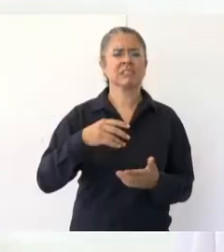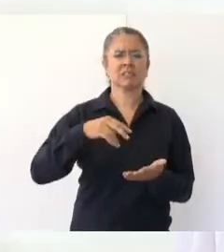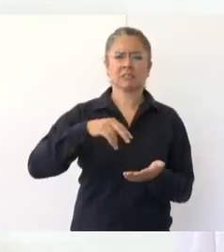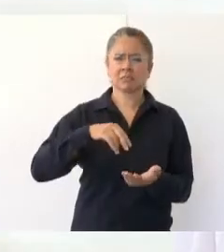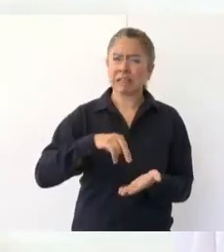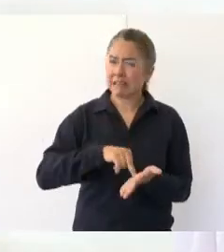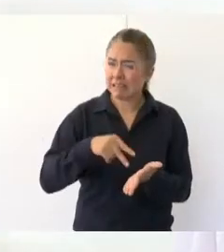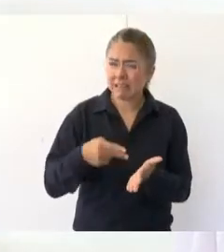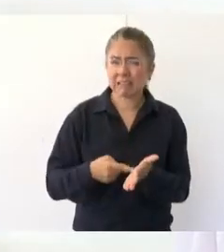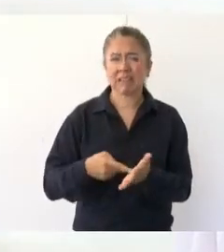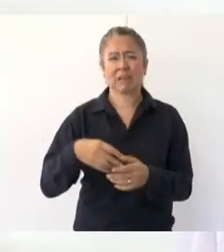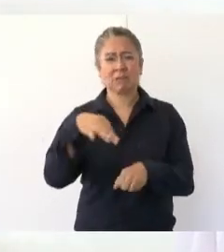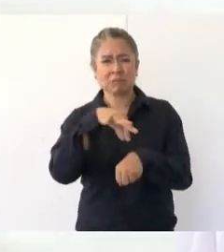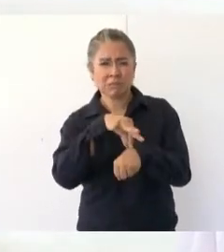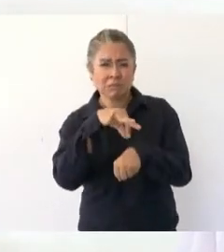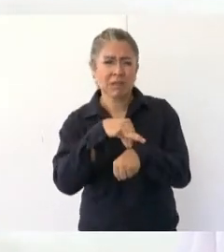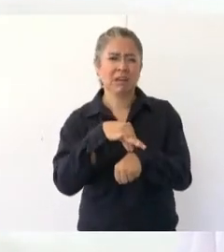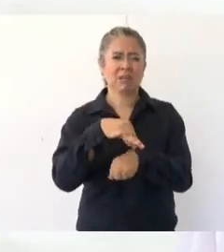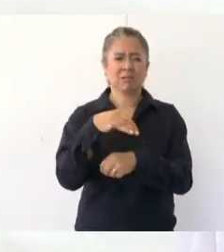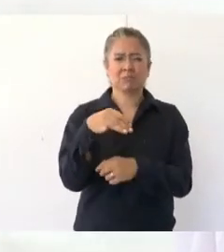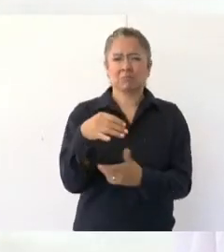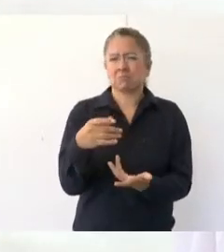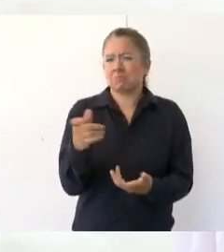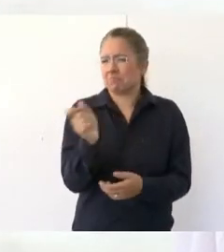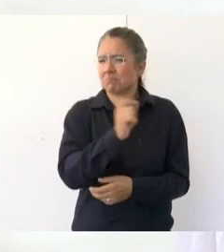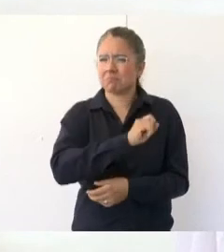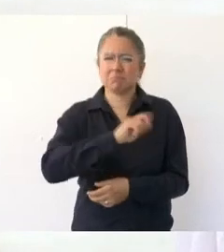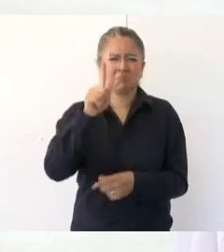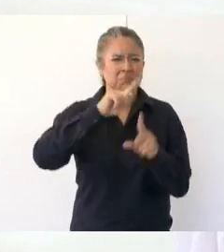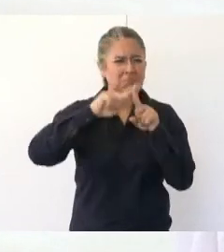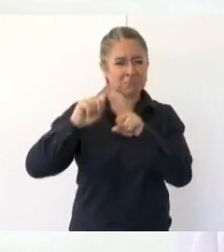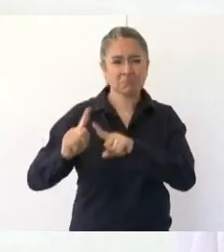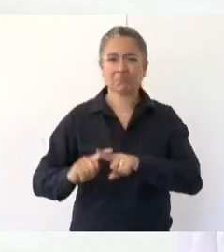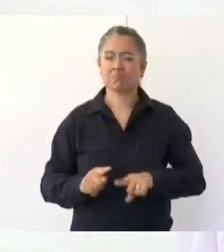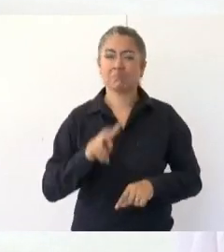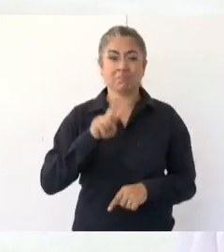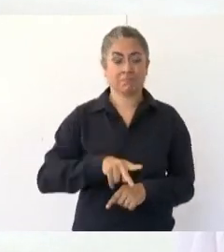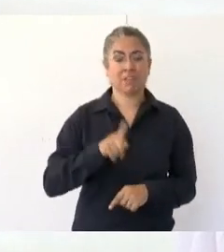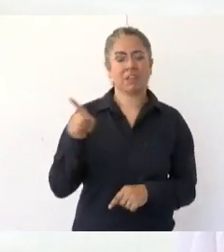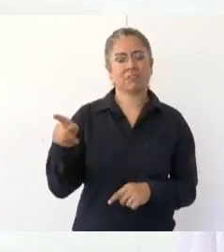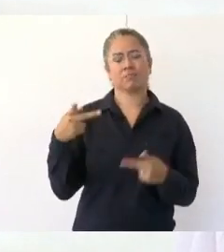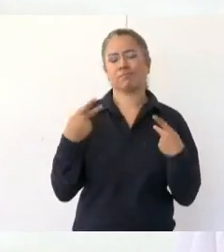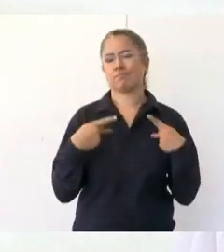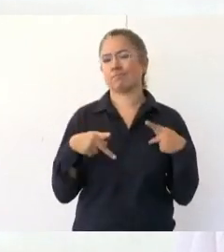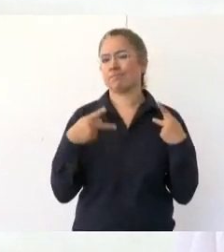ingenieros, médicos, especialistas, es que es gente